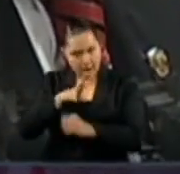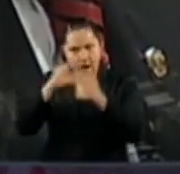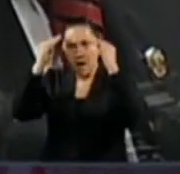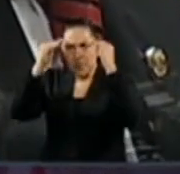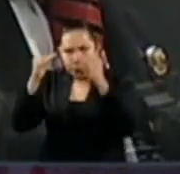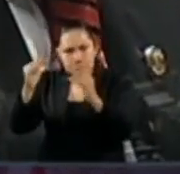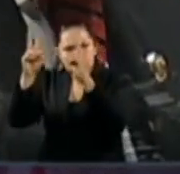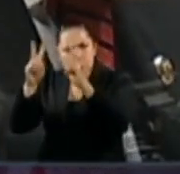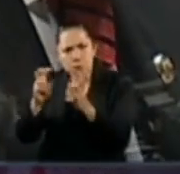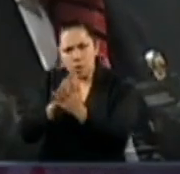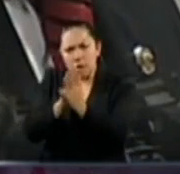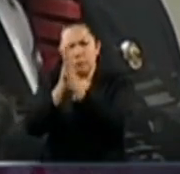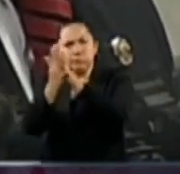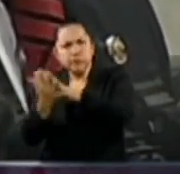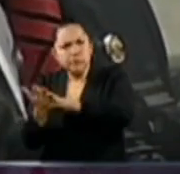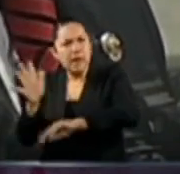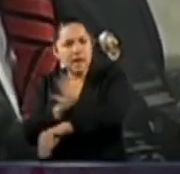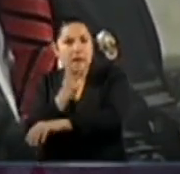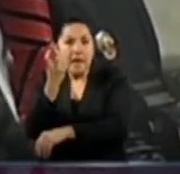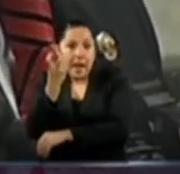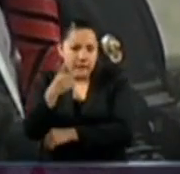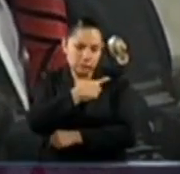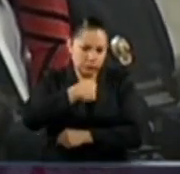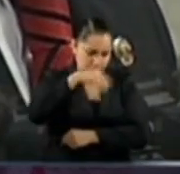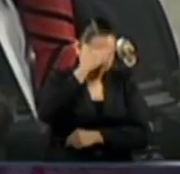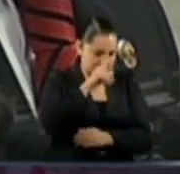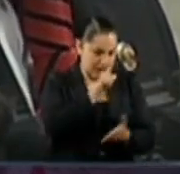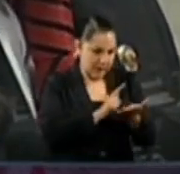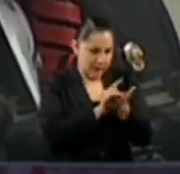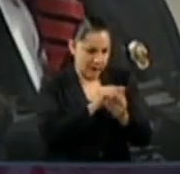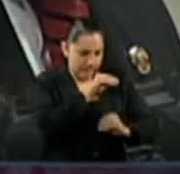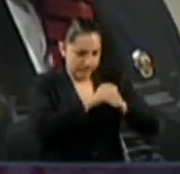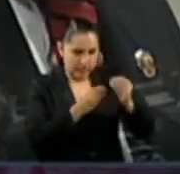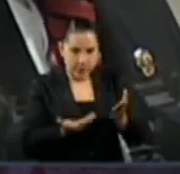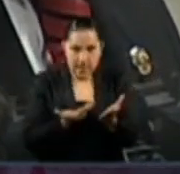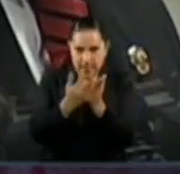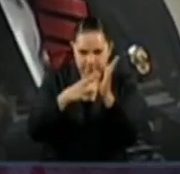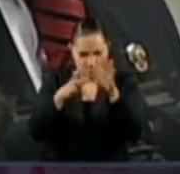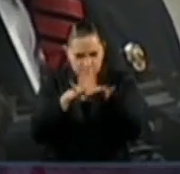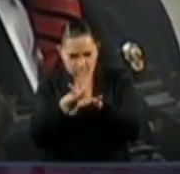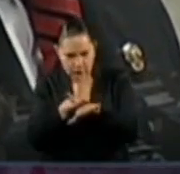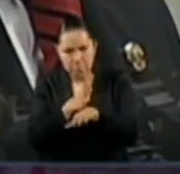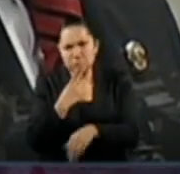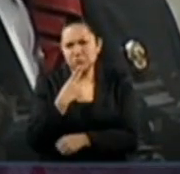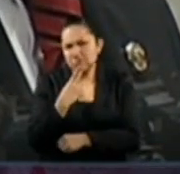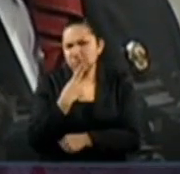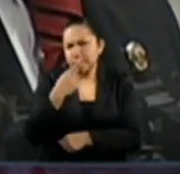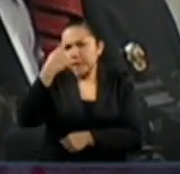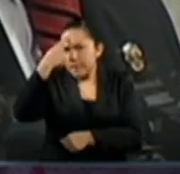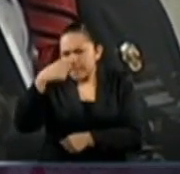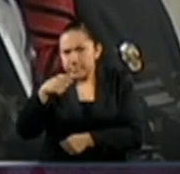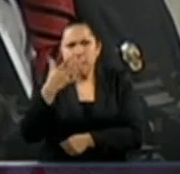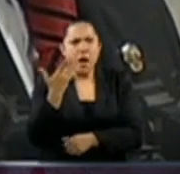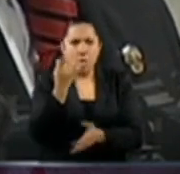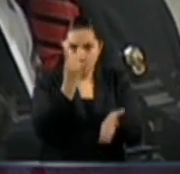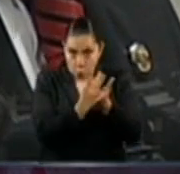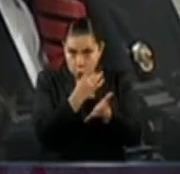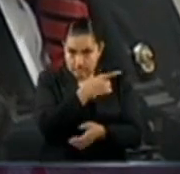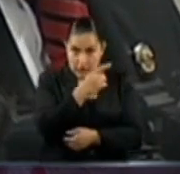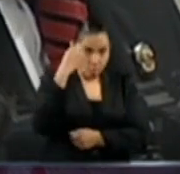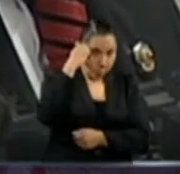por supuesto, fomentar que las entidades promuevan la instalación, no solo en los estacionamientos, sino en las plazas, centros